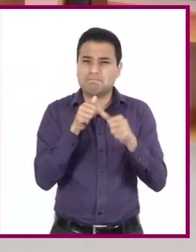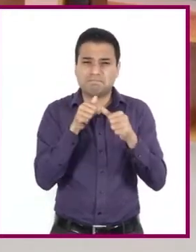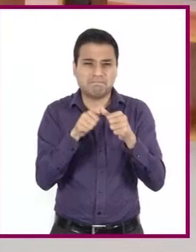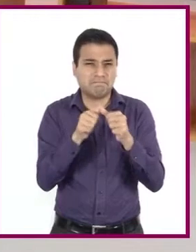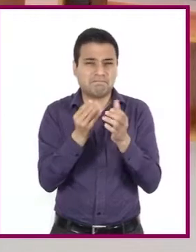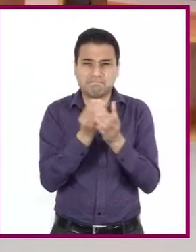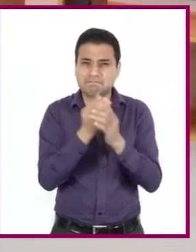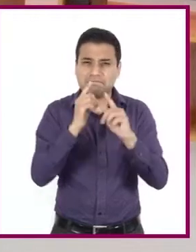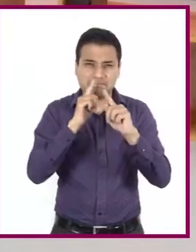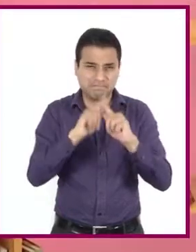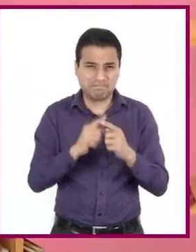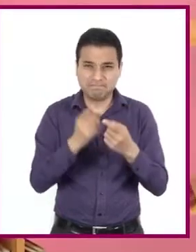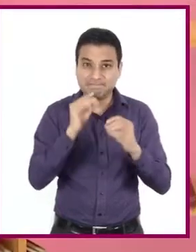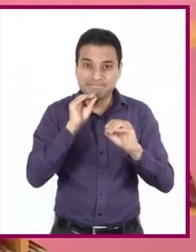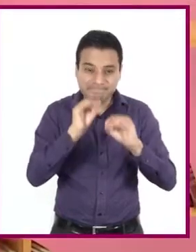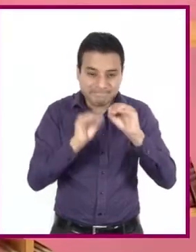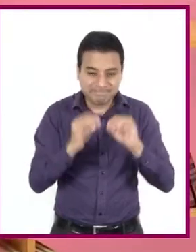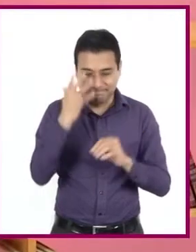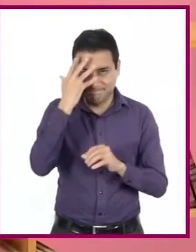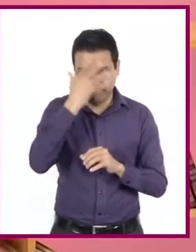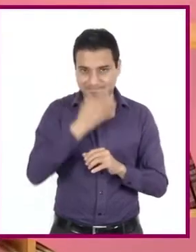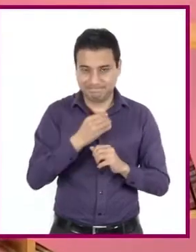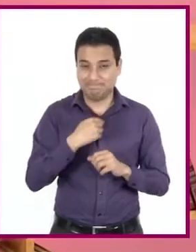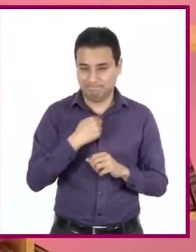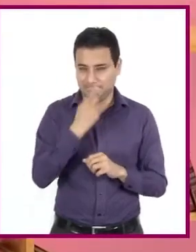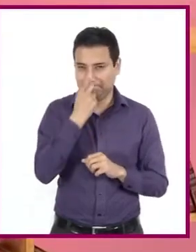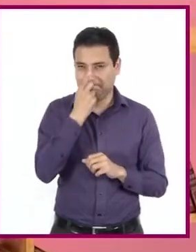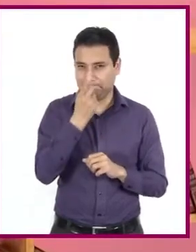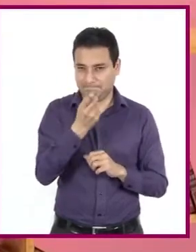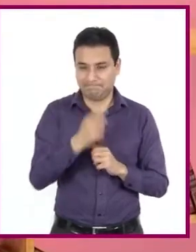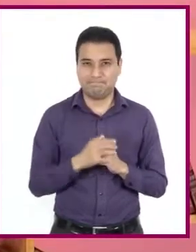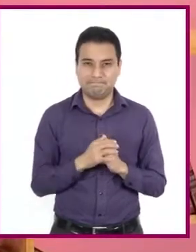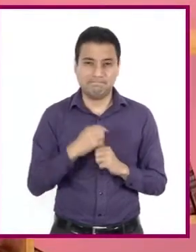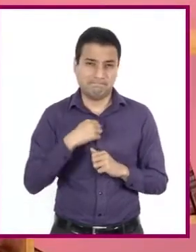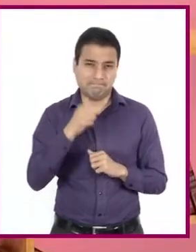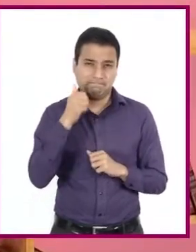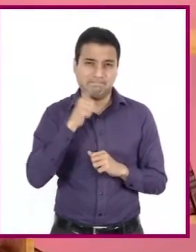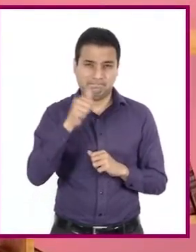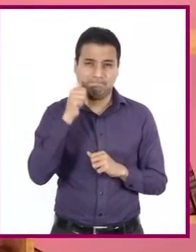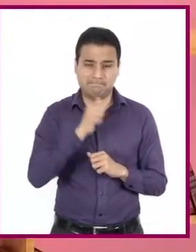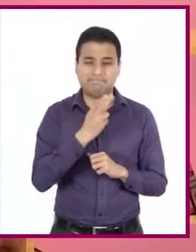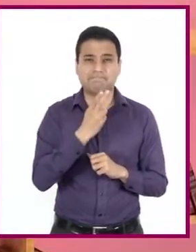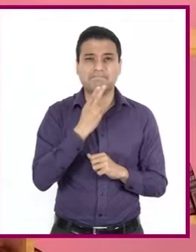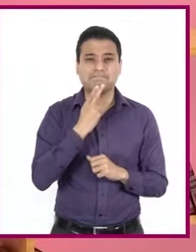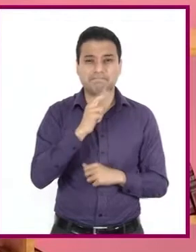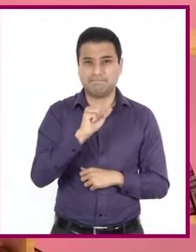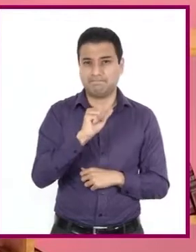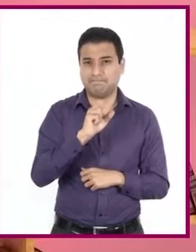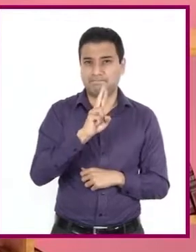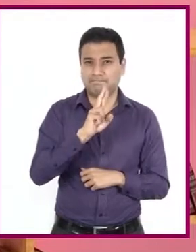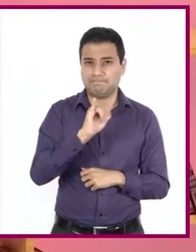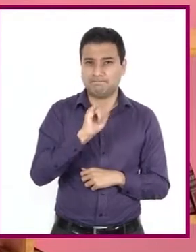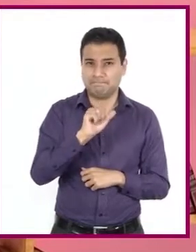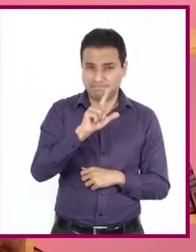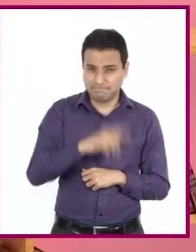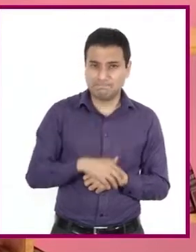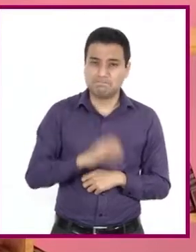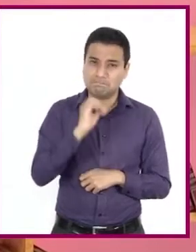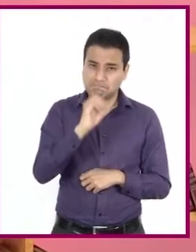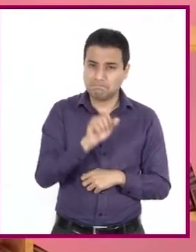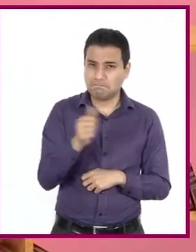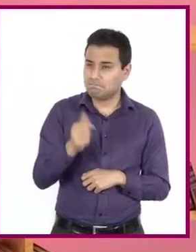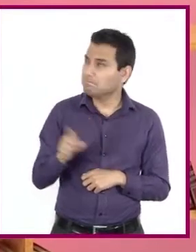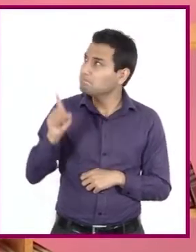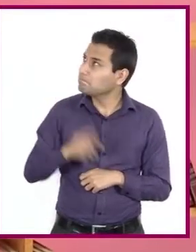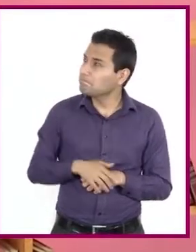generar efectos interesantes. Yo debo decirles, siempre uso Arial Times New Roman o Impact al momento de hacer